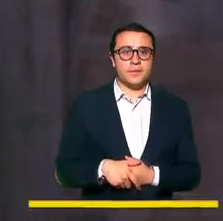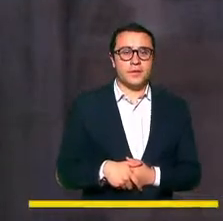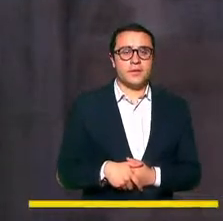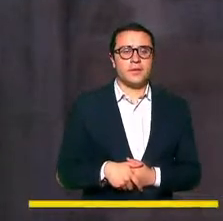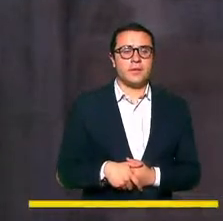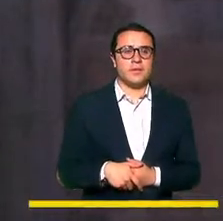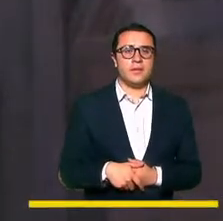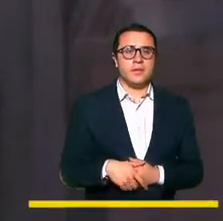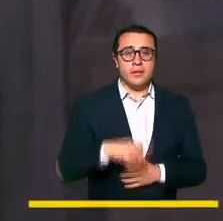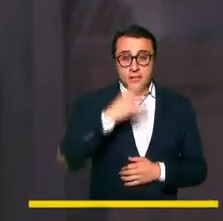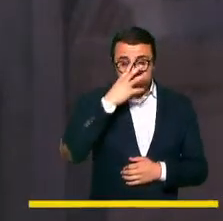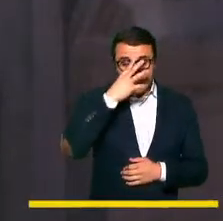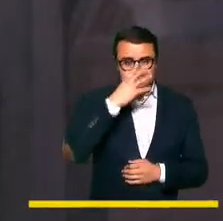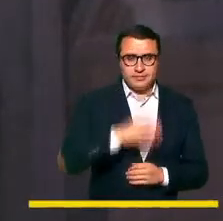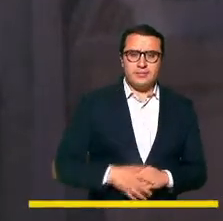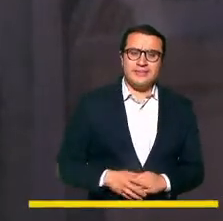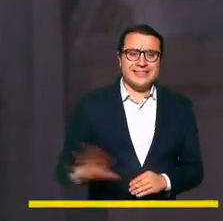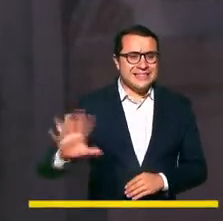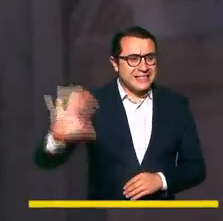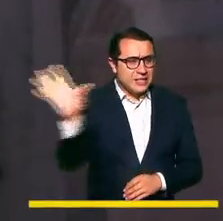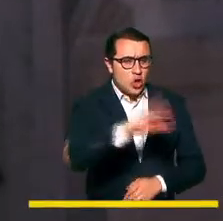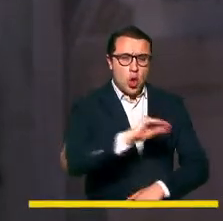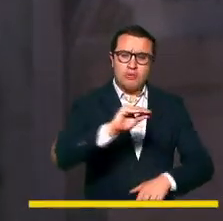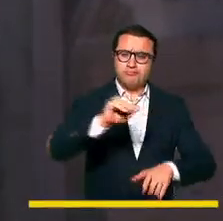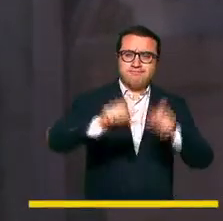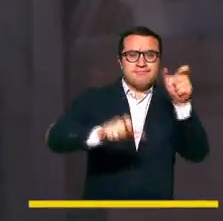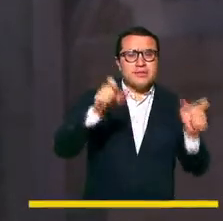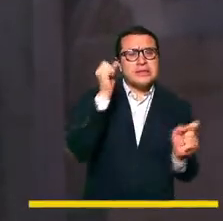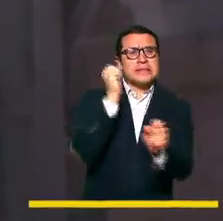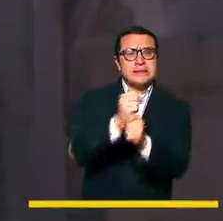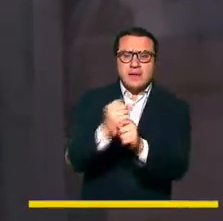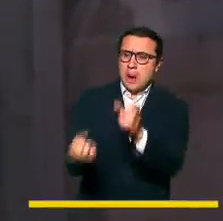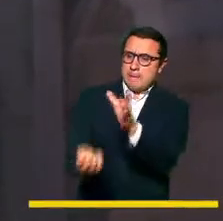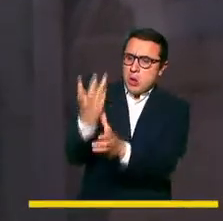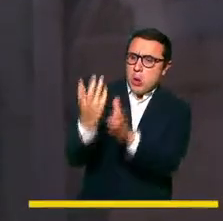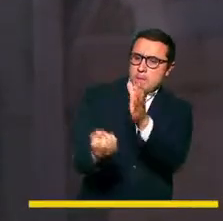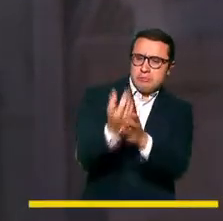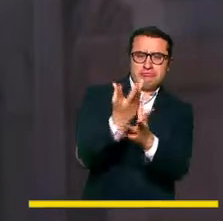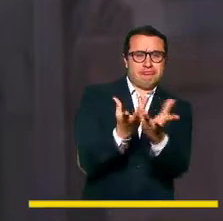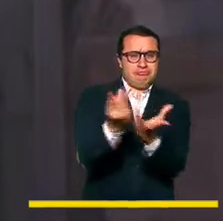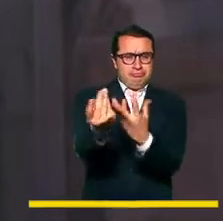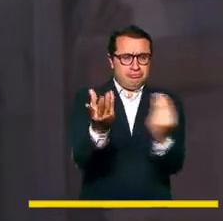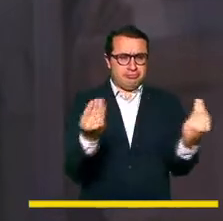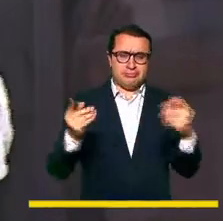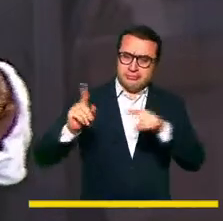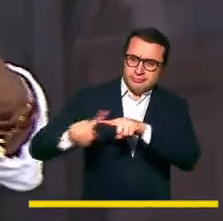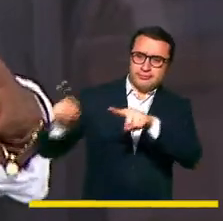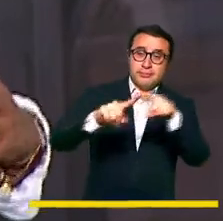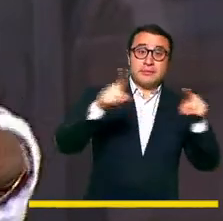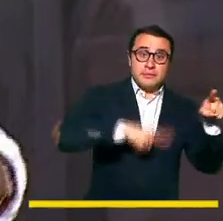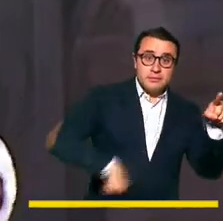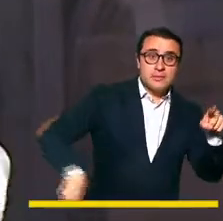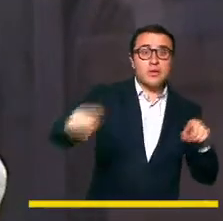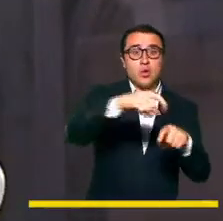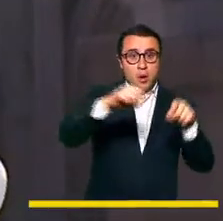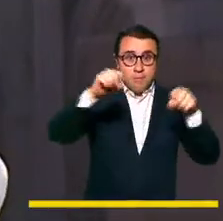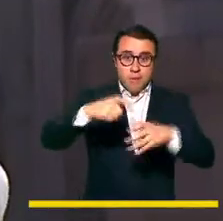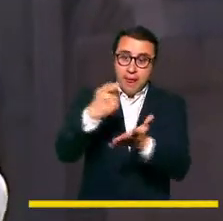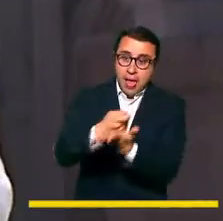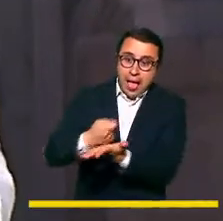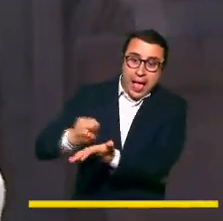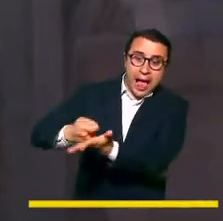Si todos los productores, productoras por rama, se asocian en